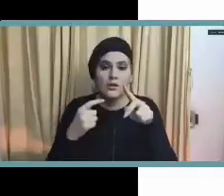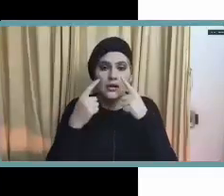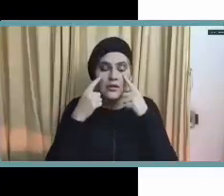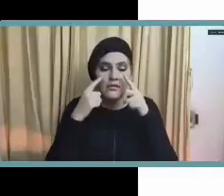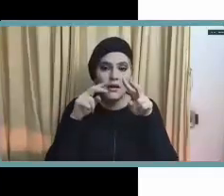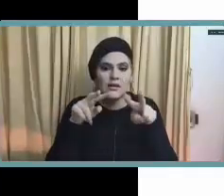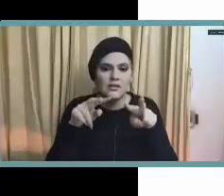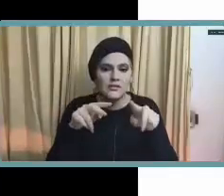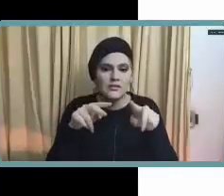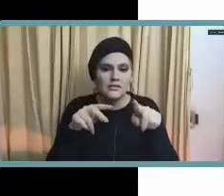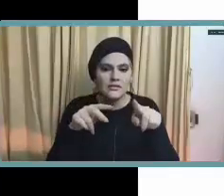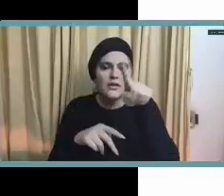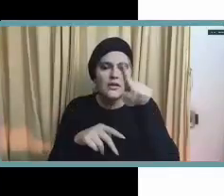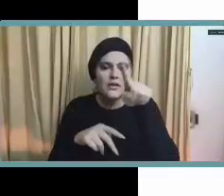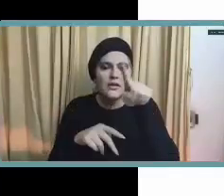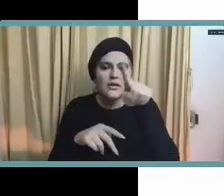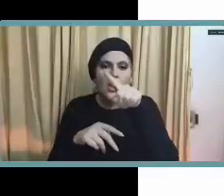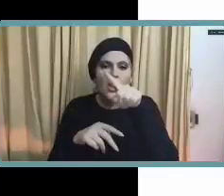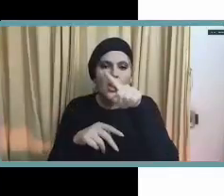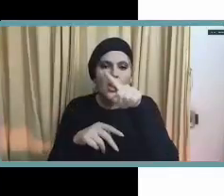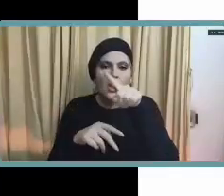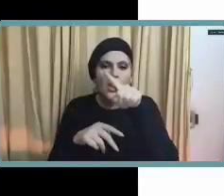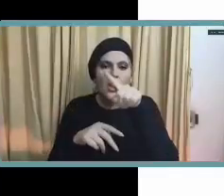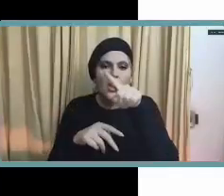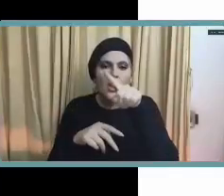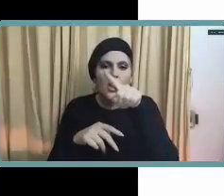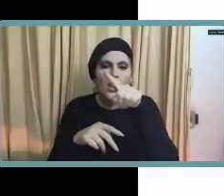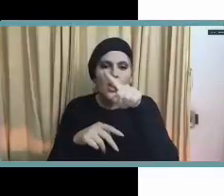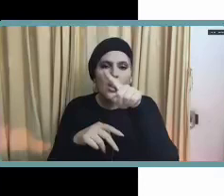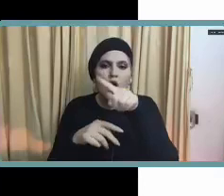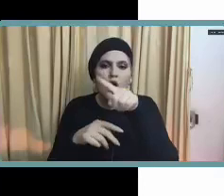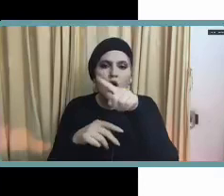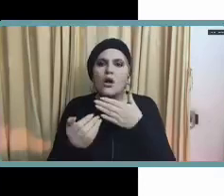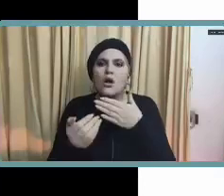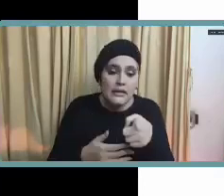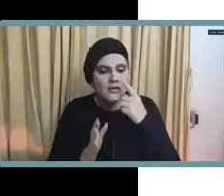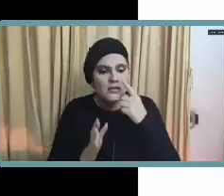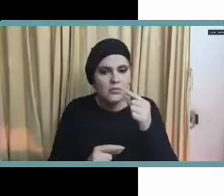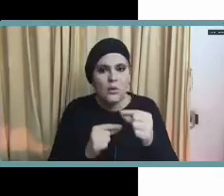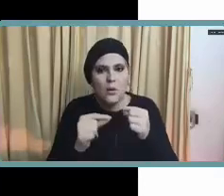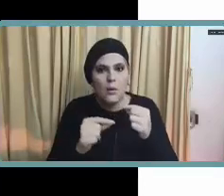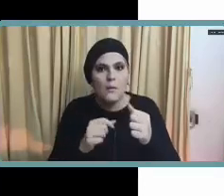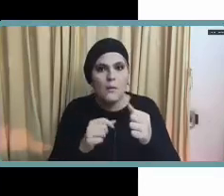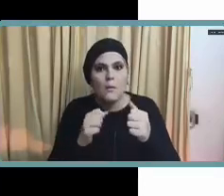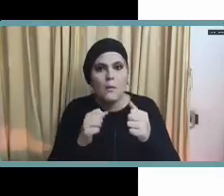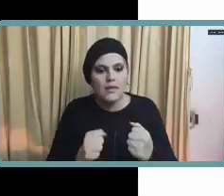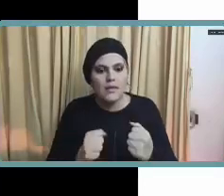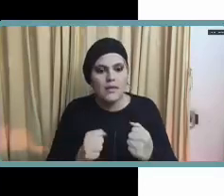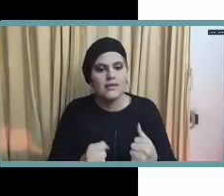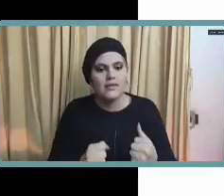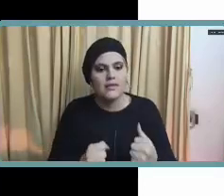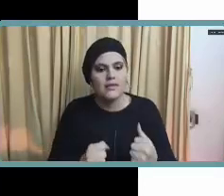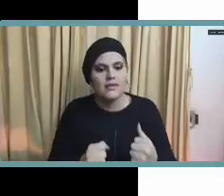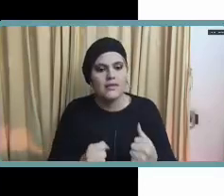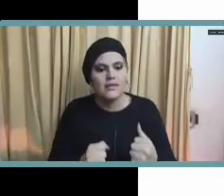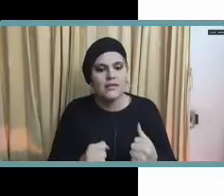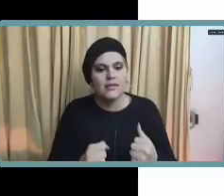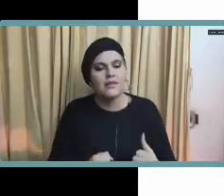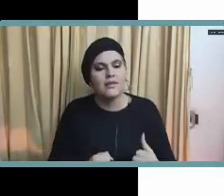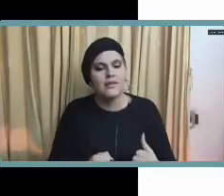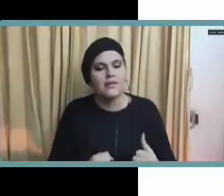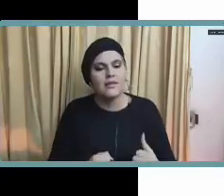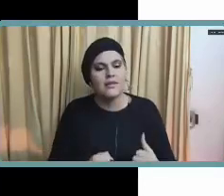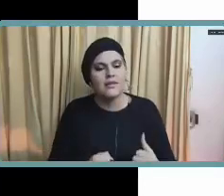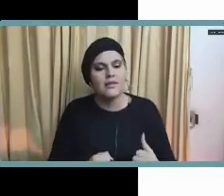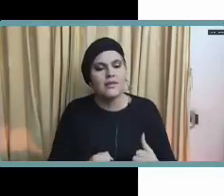este tipo de técnicas se están desarrollando para hacer diagnósticos tempranos a través del seguimiento ocular, ¿ya?